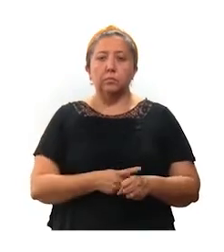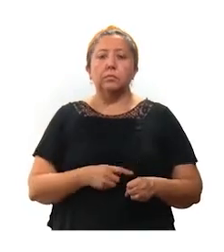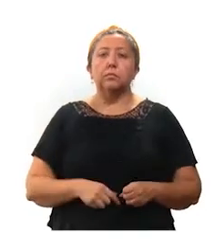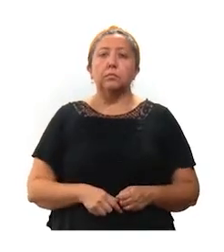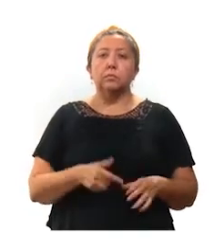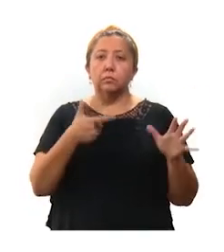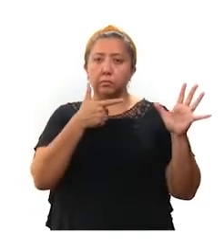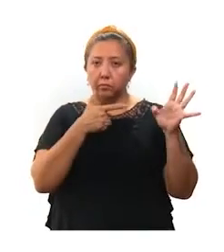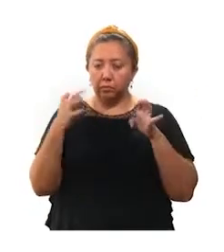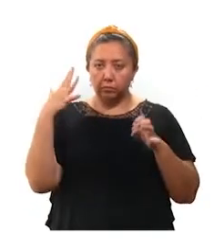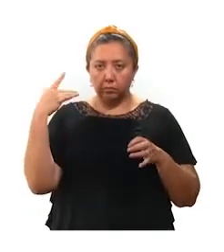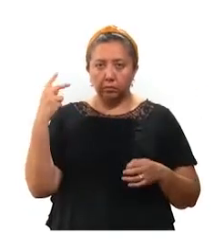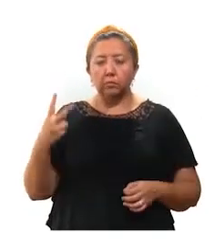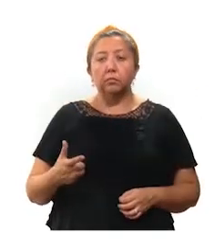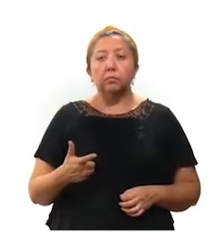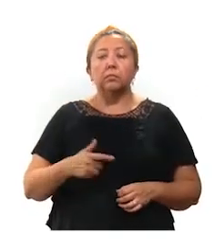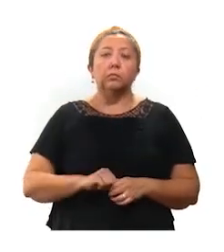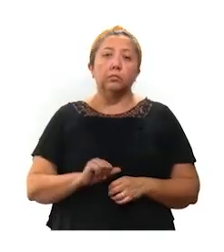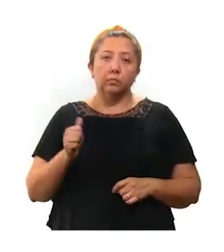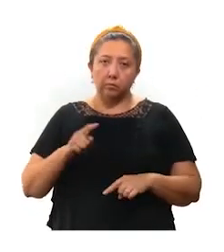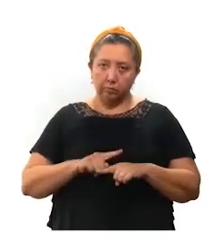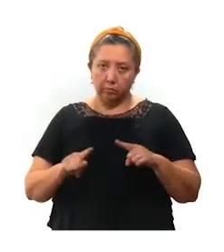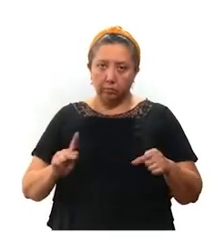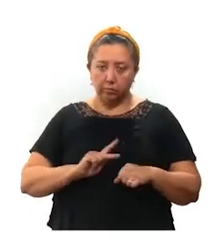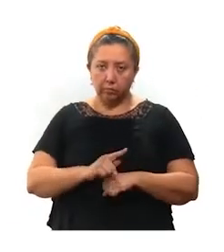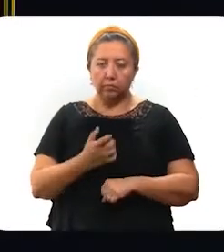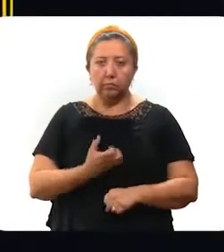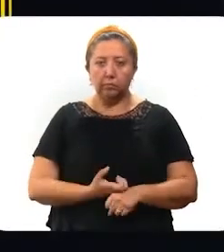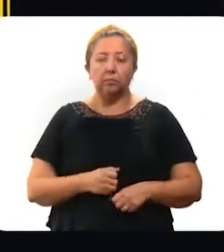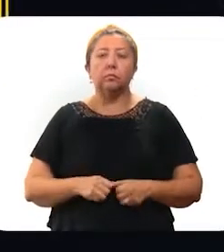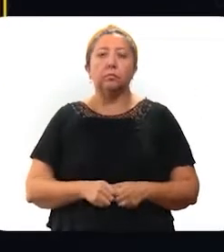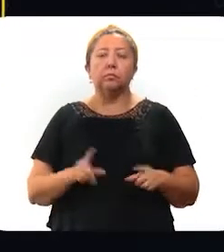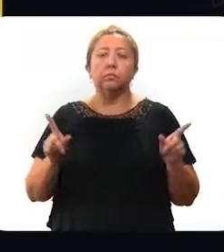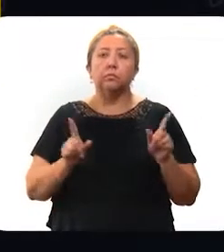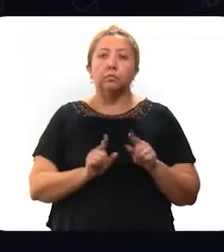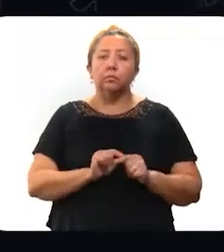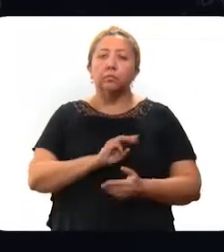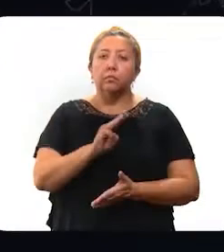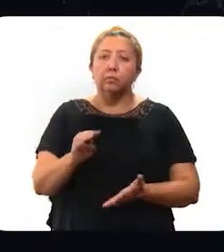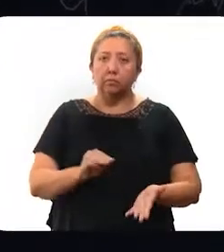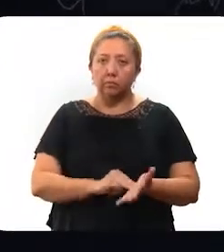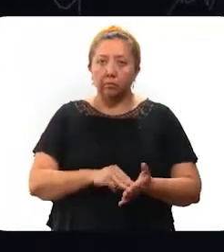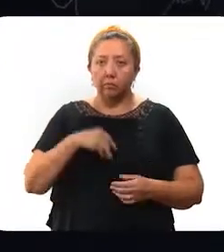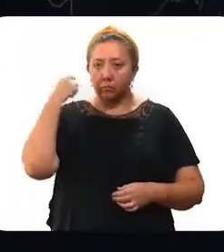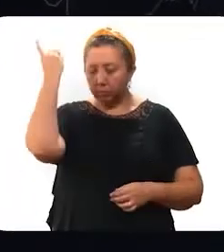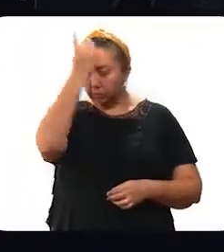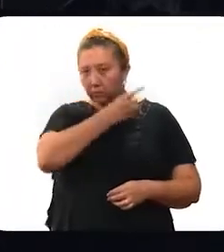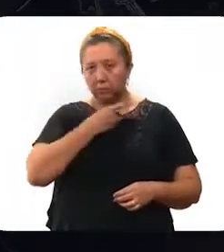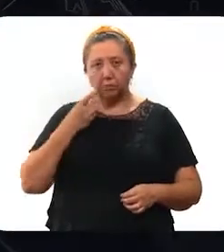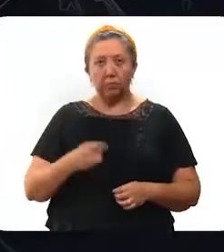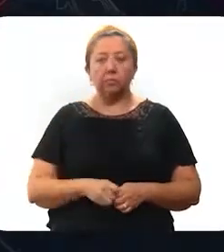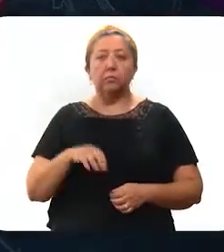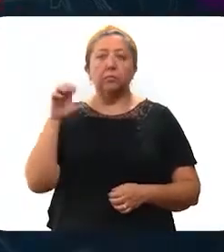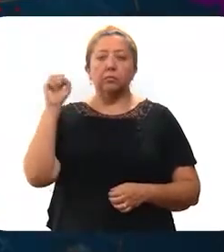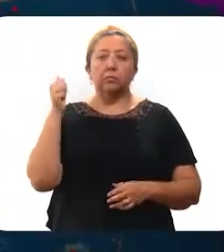positivos, 757 son de otro país u otro estado. Específicamente, en Mérida se han